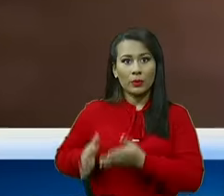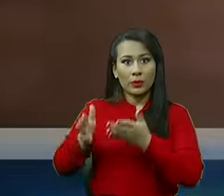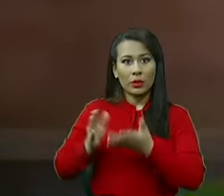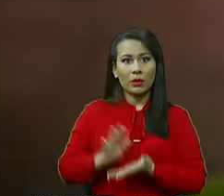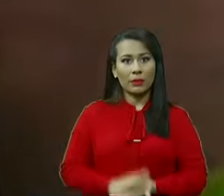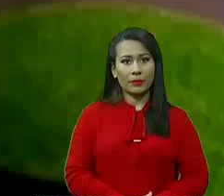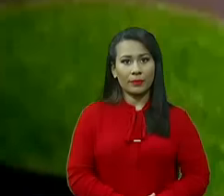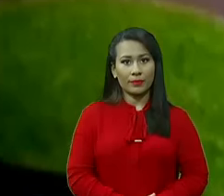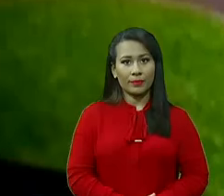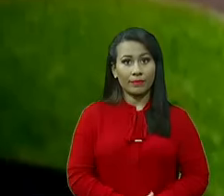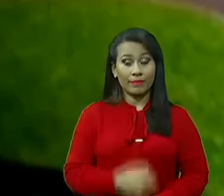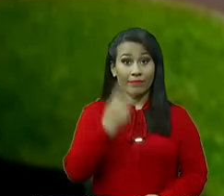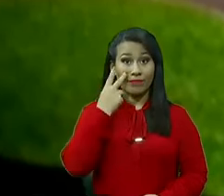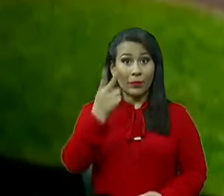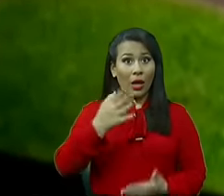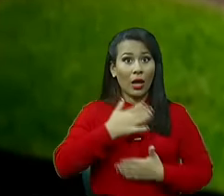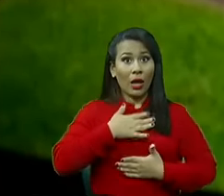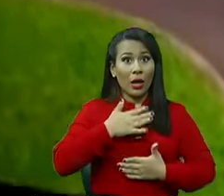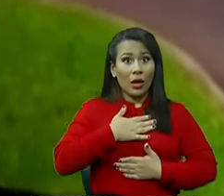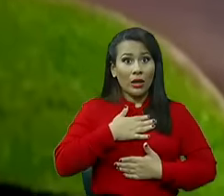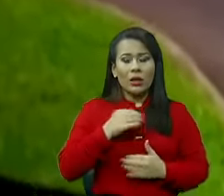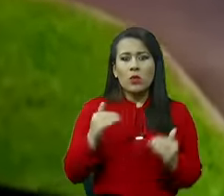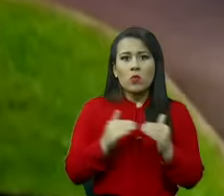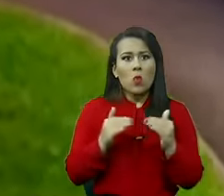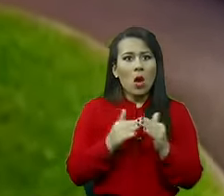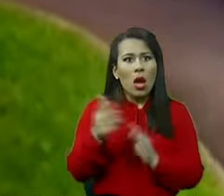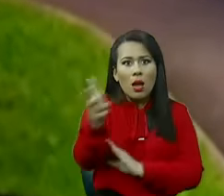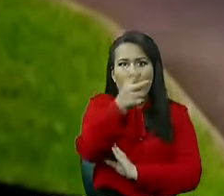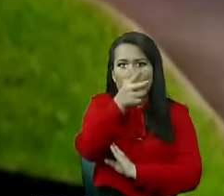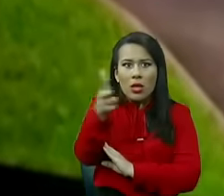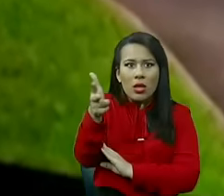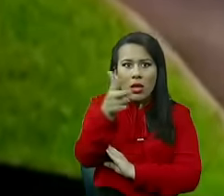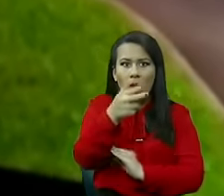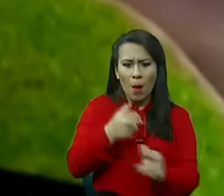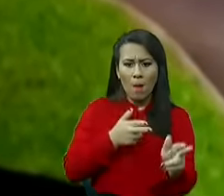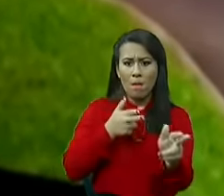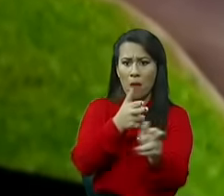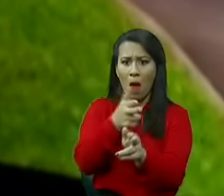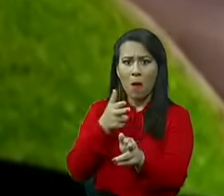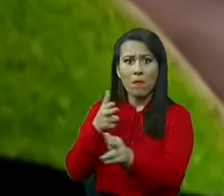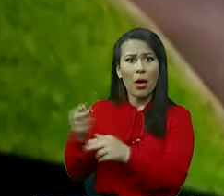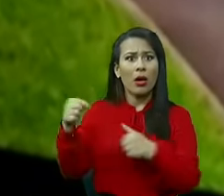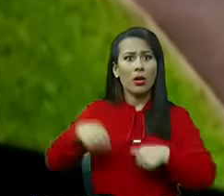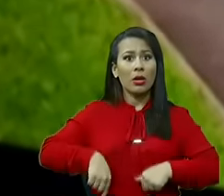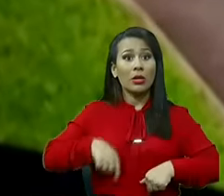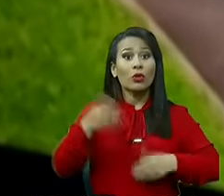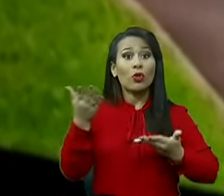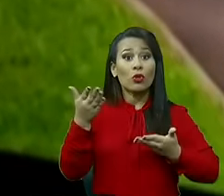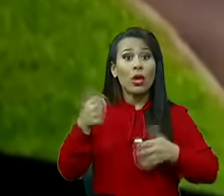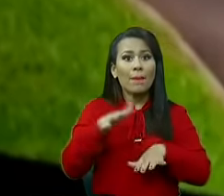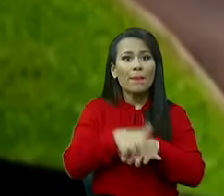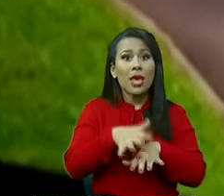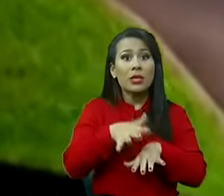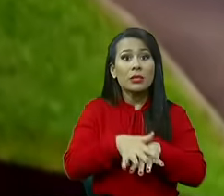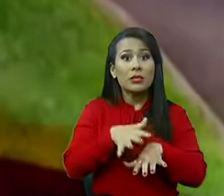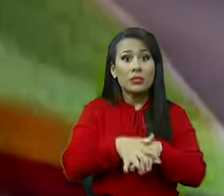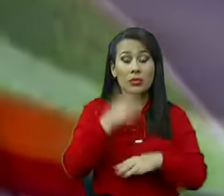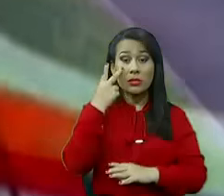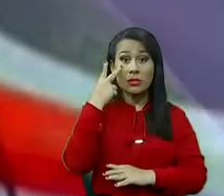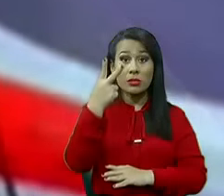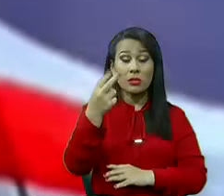balístico imágenes al estilo de una película de acción registradas al sureste de la ciudad de machala informó